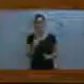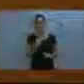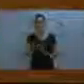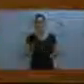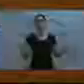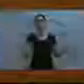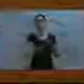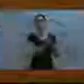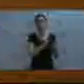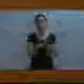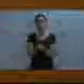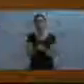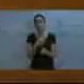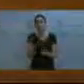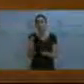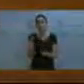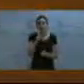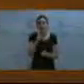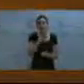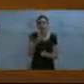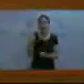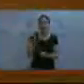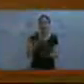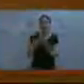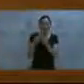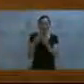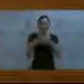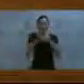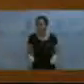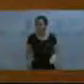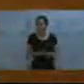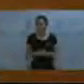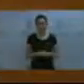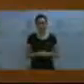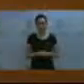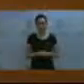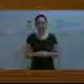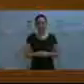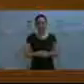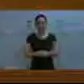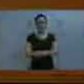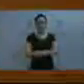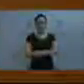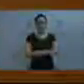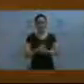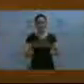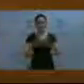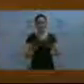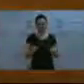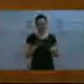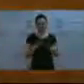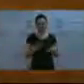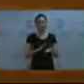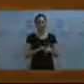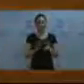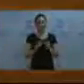basan, en qué estudios se basan el Gobierno de Asturias para poner ahora mismo, para hacer los pliegos de condiciones y poner unos destinos